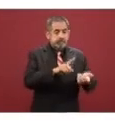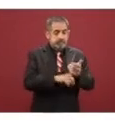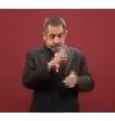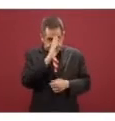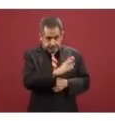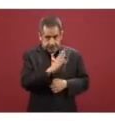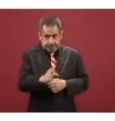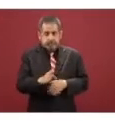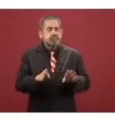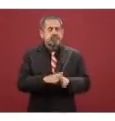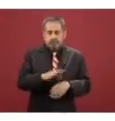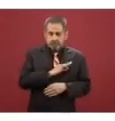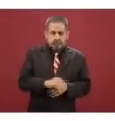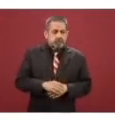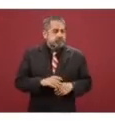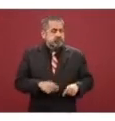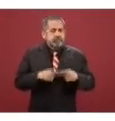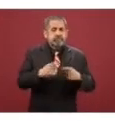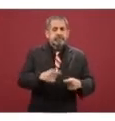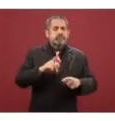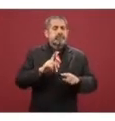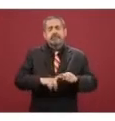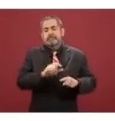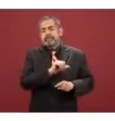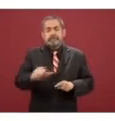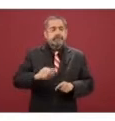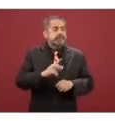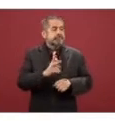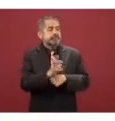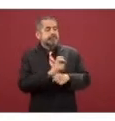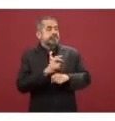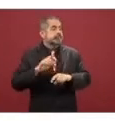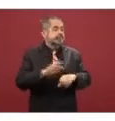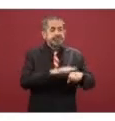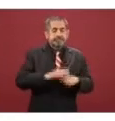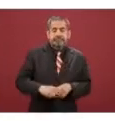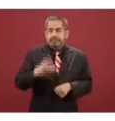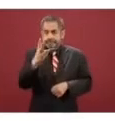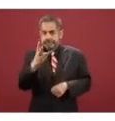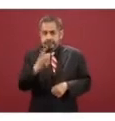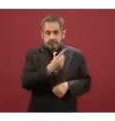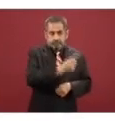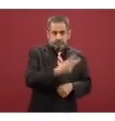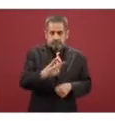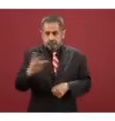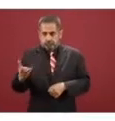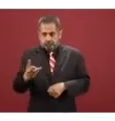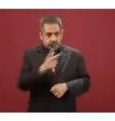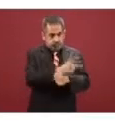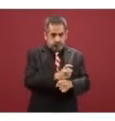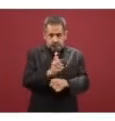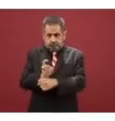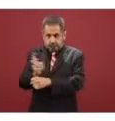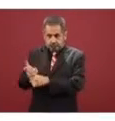directas, estamos privilegiando los procedimientos de invitación a mínimo 3 proveedores, previo estudio de mercado en un